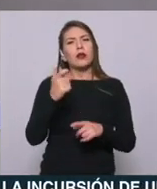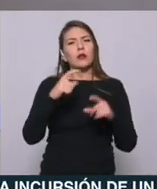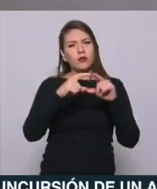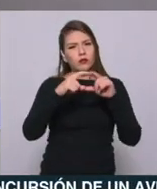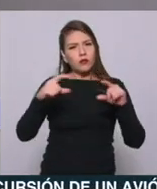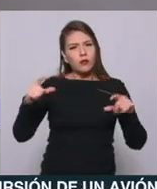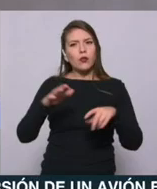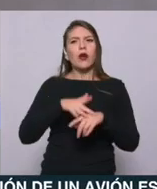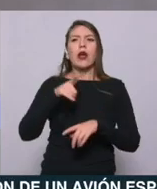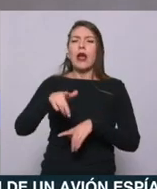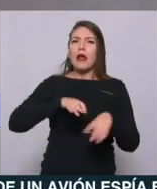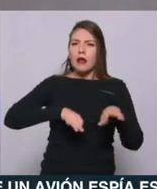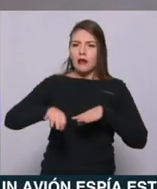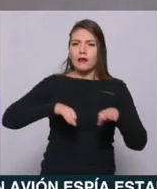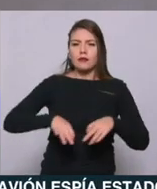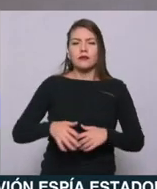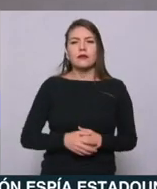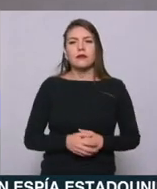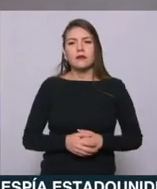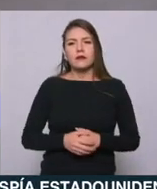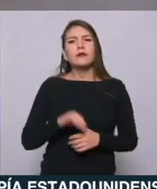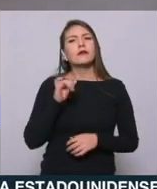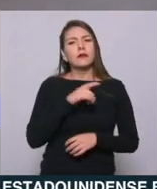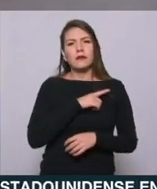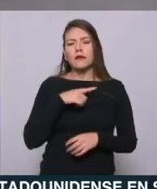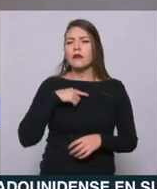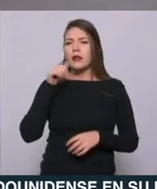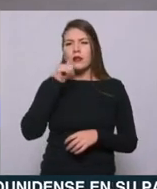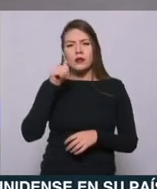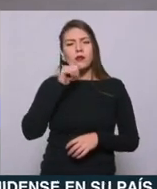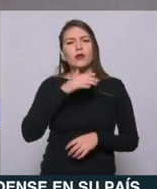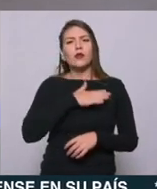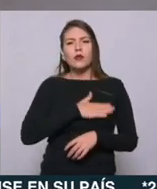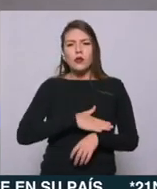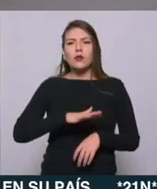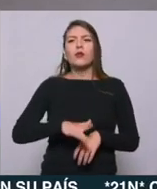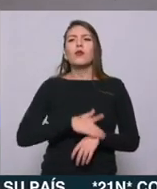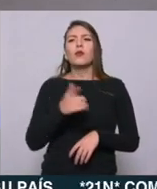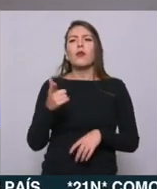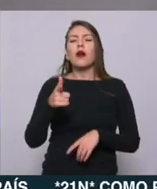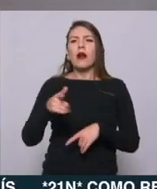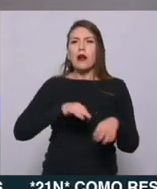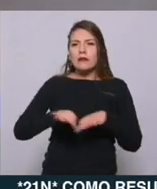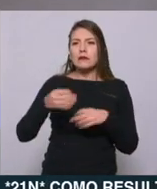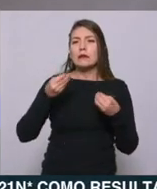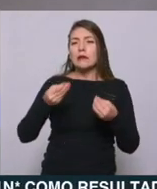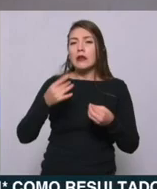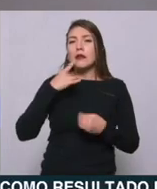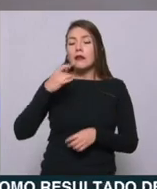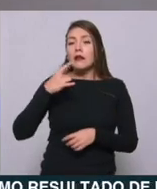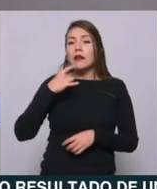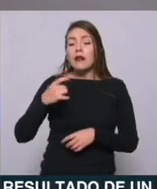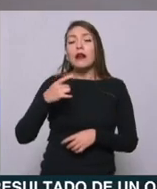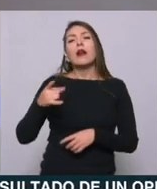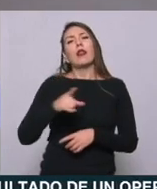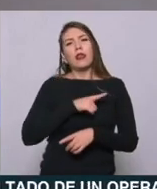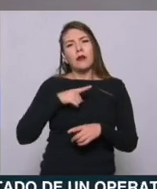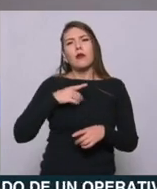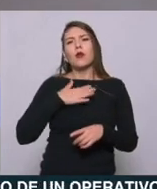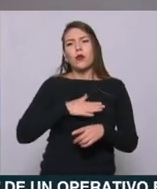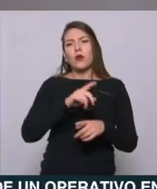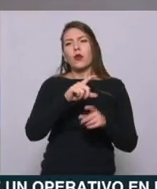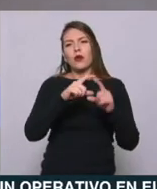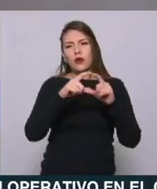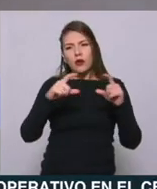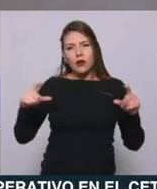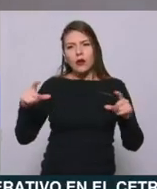trabajamos y dimos mucho, y entonces merecemos un justo dinero para vivir como queremos vivir, como vivíamos antes